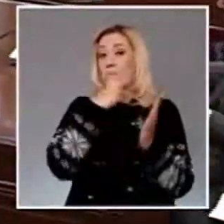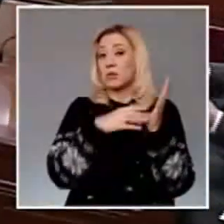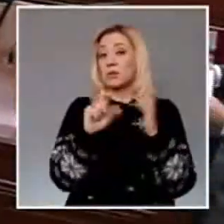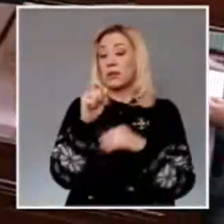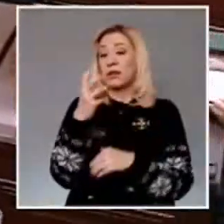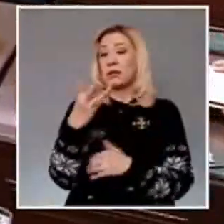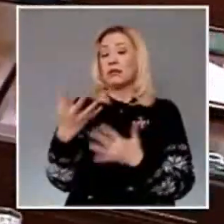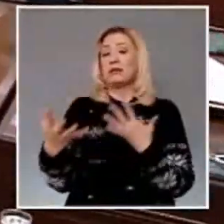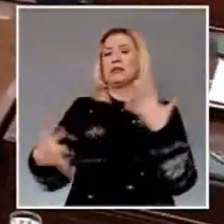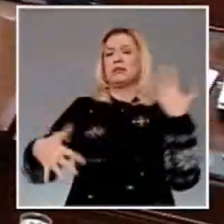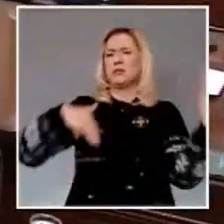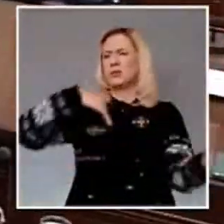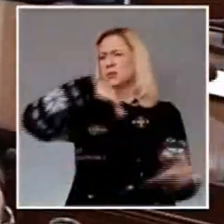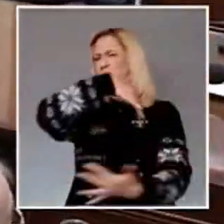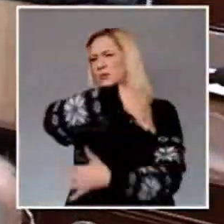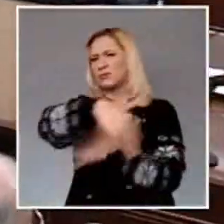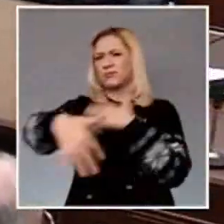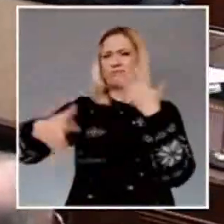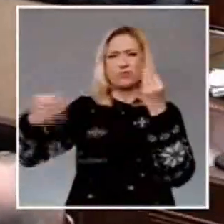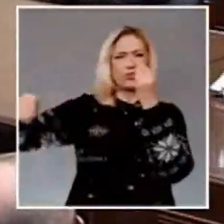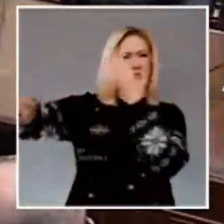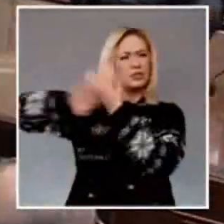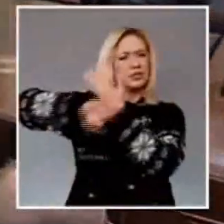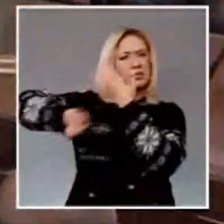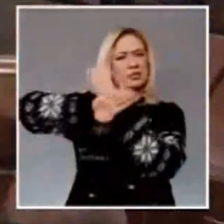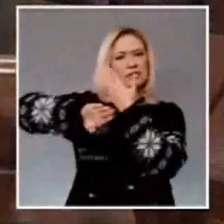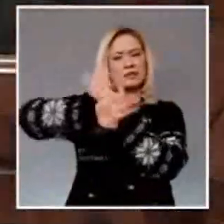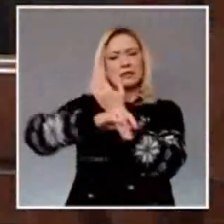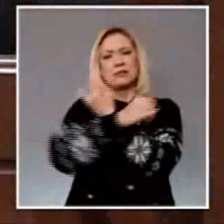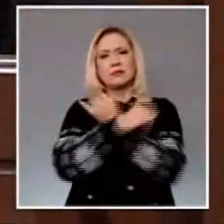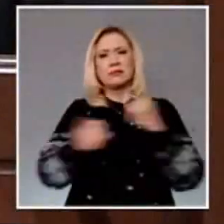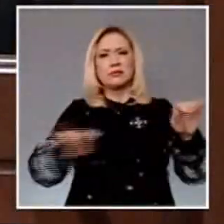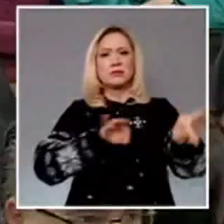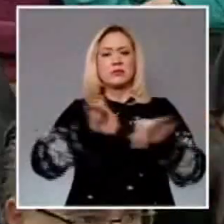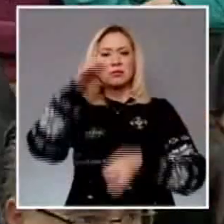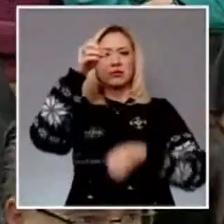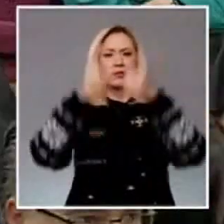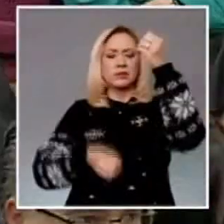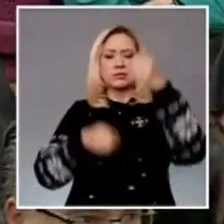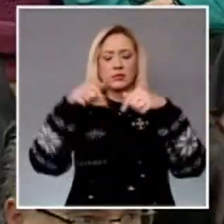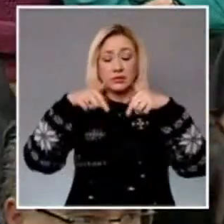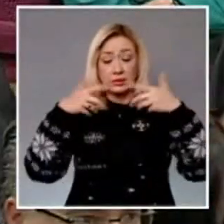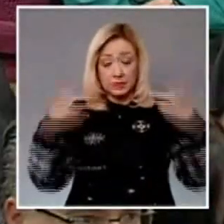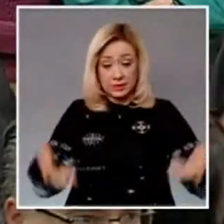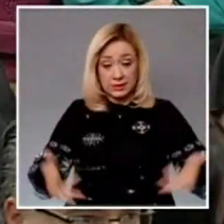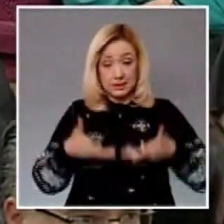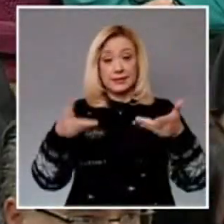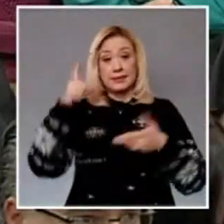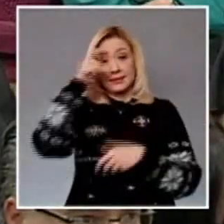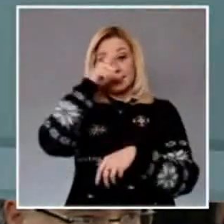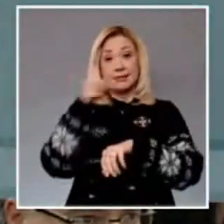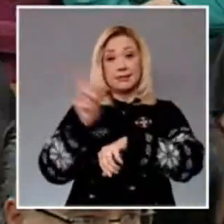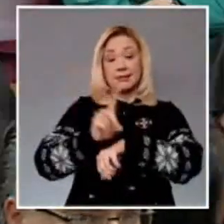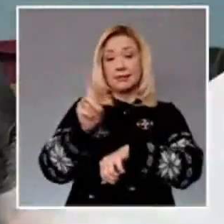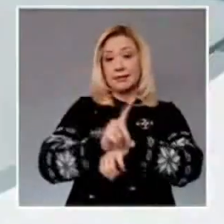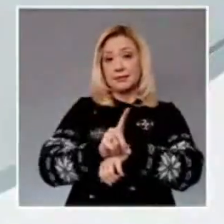a la independencia y a la legitimidad con la que enfrentan sus labores diarias. Escuchemos.